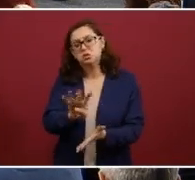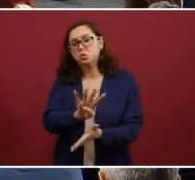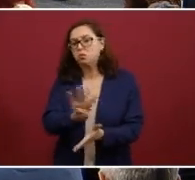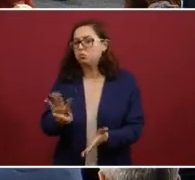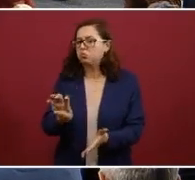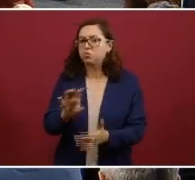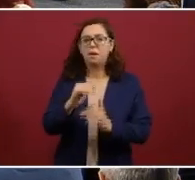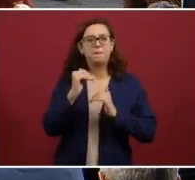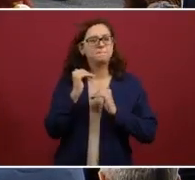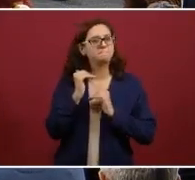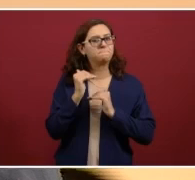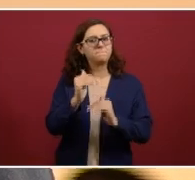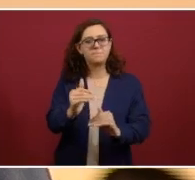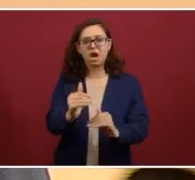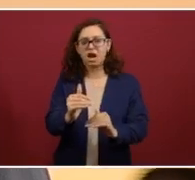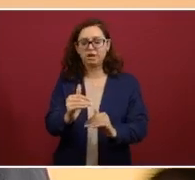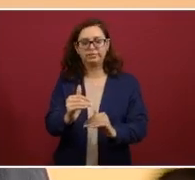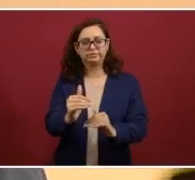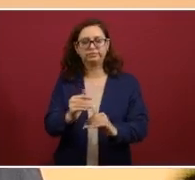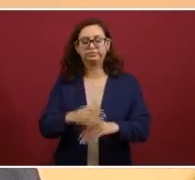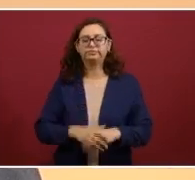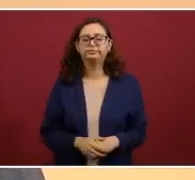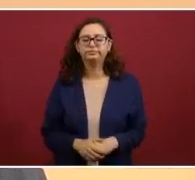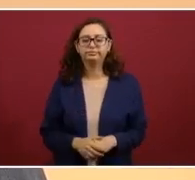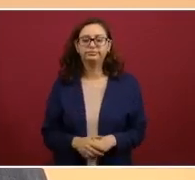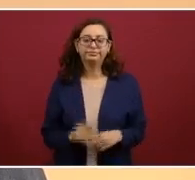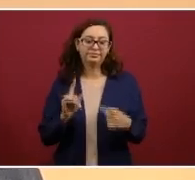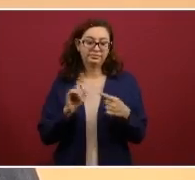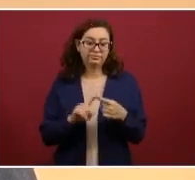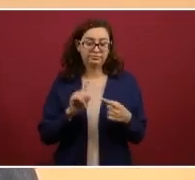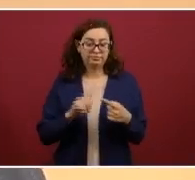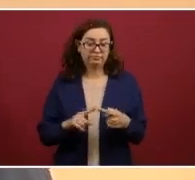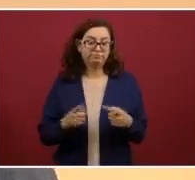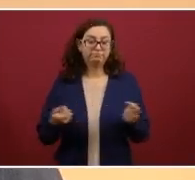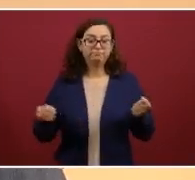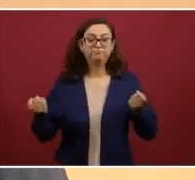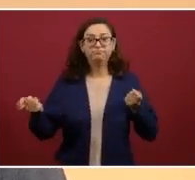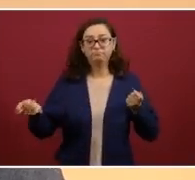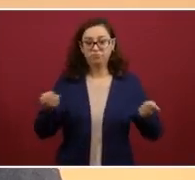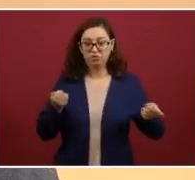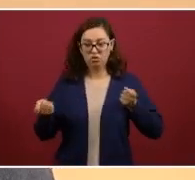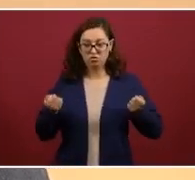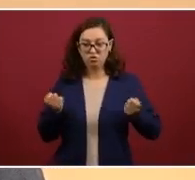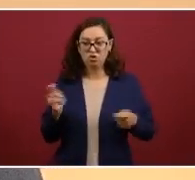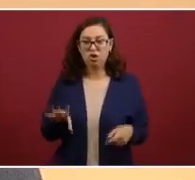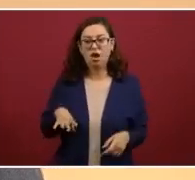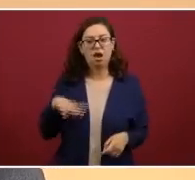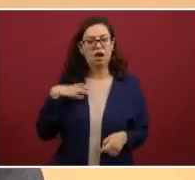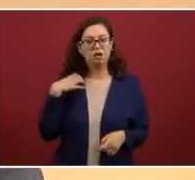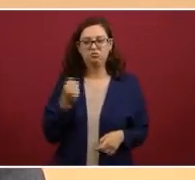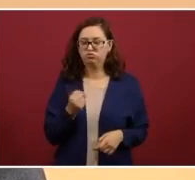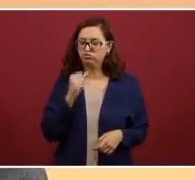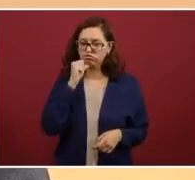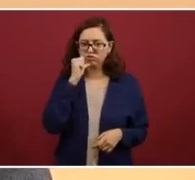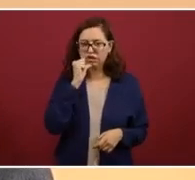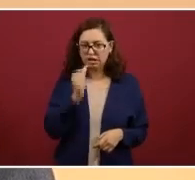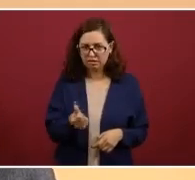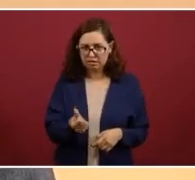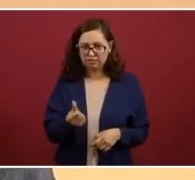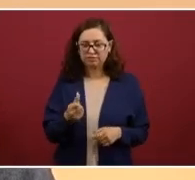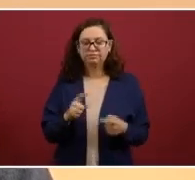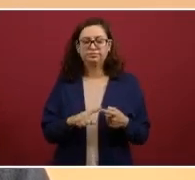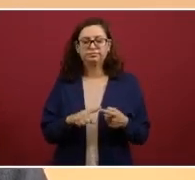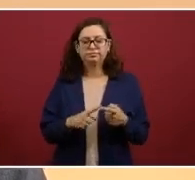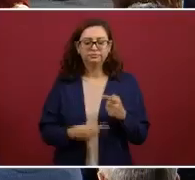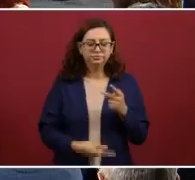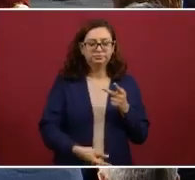más. Eso por un lado. Control en la extracción.